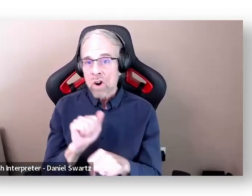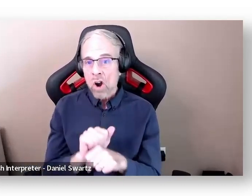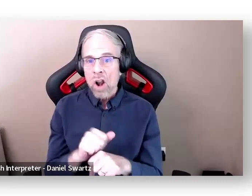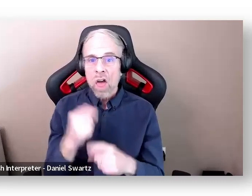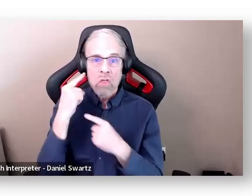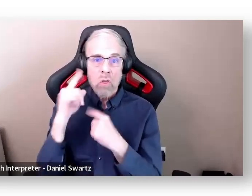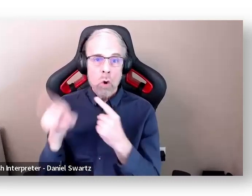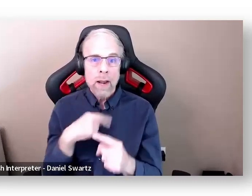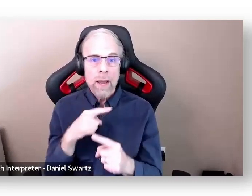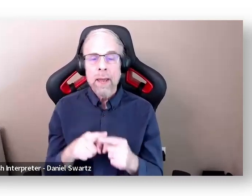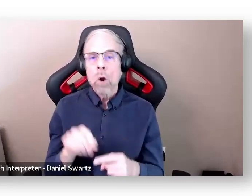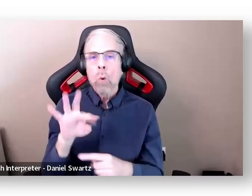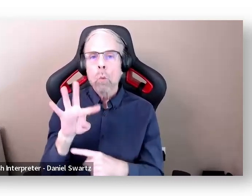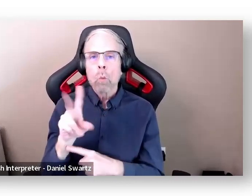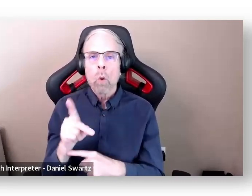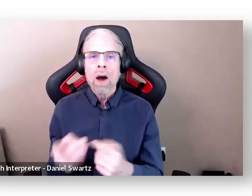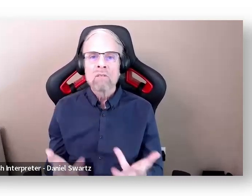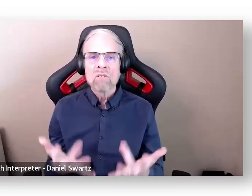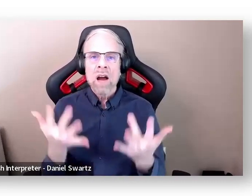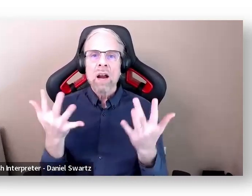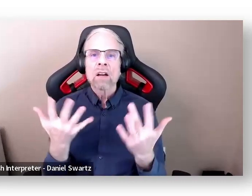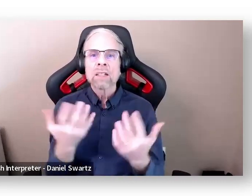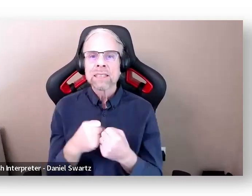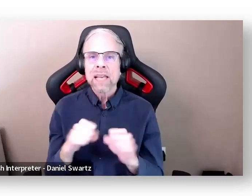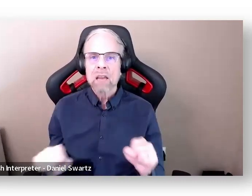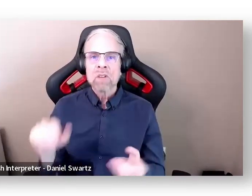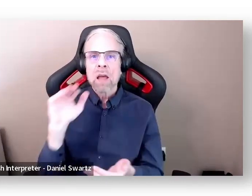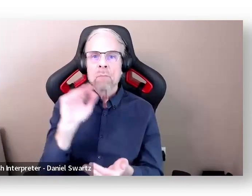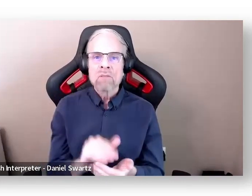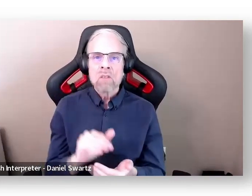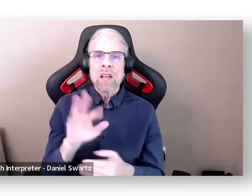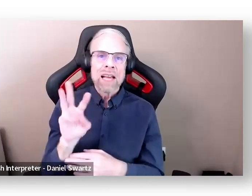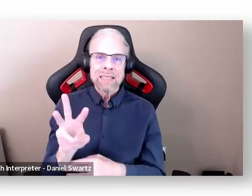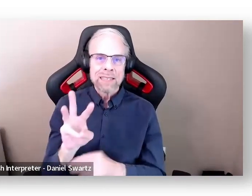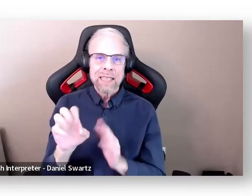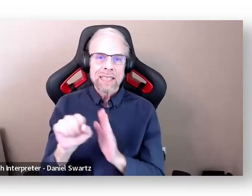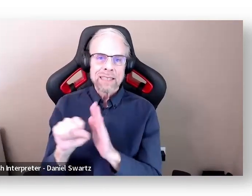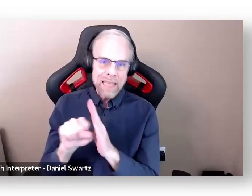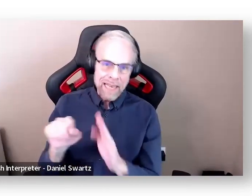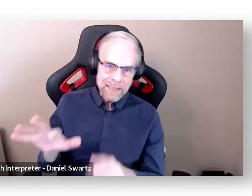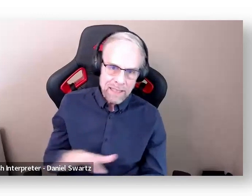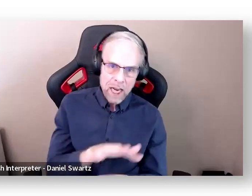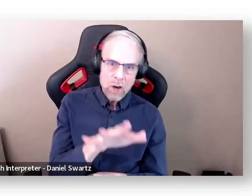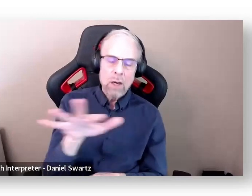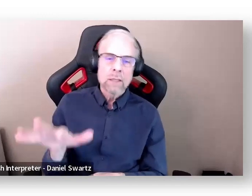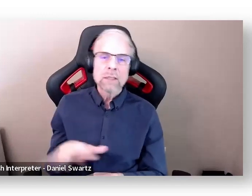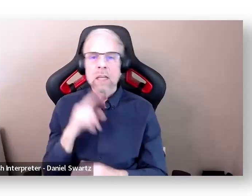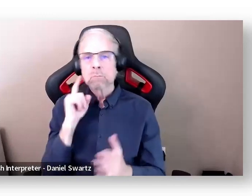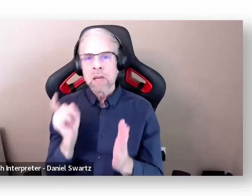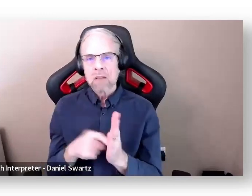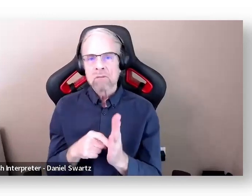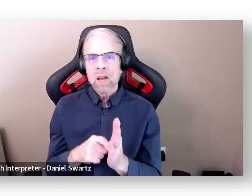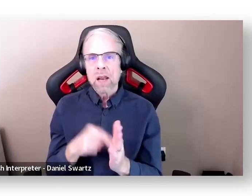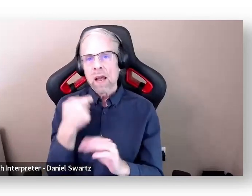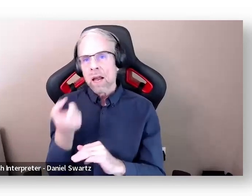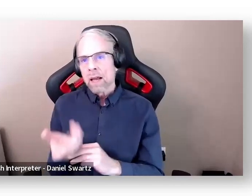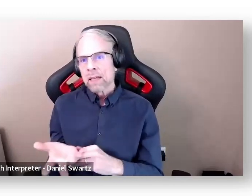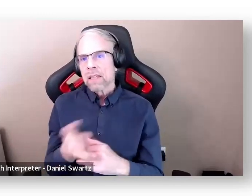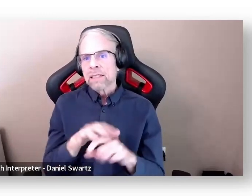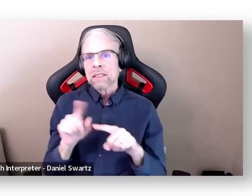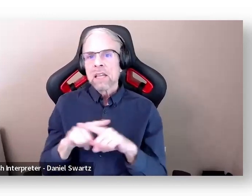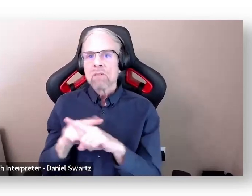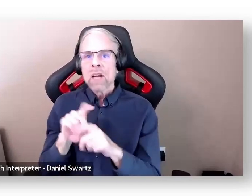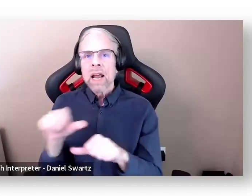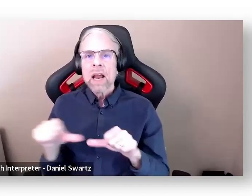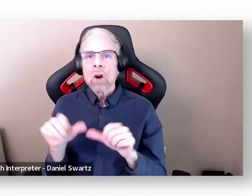pensamiento en la mitigación de incendios forestales en el territorio de 6 estados que tenemos, identificando específicamente en las áreas que son de mayor riesgo,